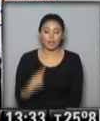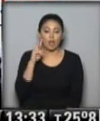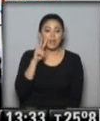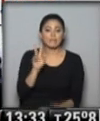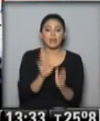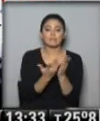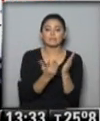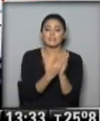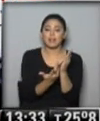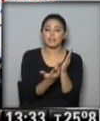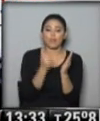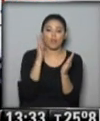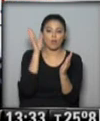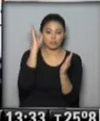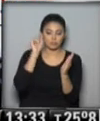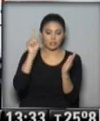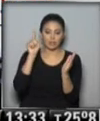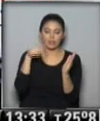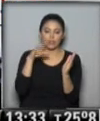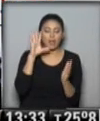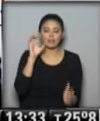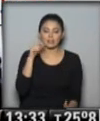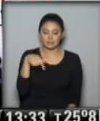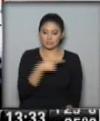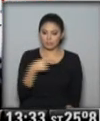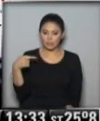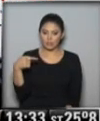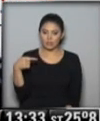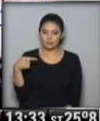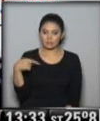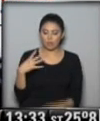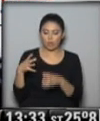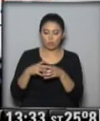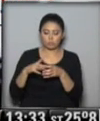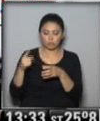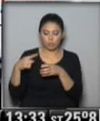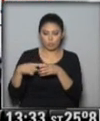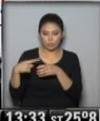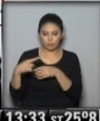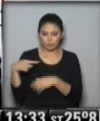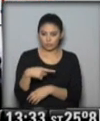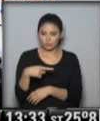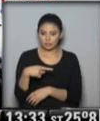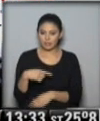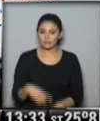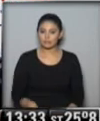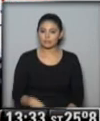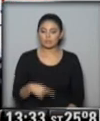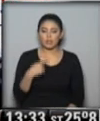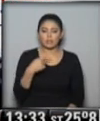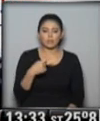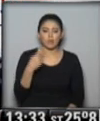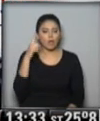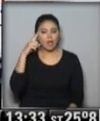diario la repubblica de italia recordemos que esta semana en la centroizquierda o las llamadas entre izquierda de bersani había